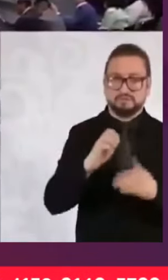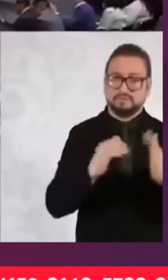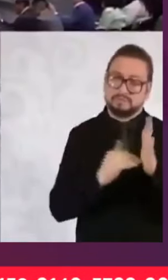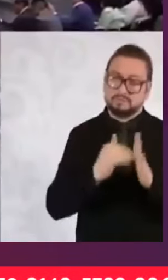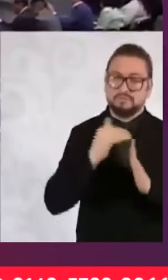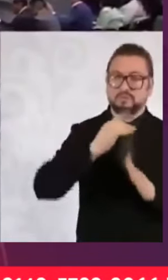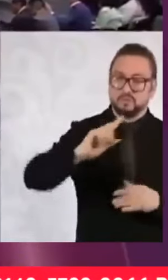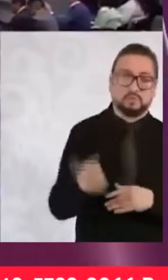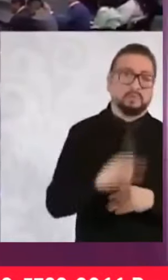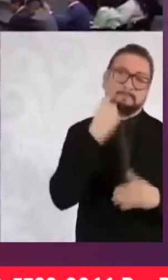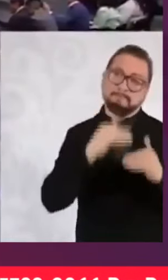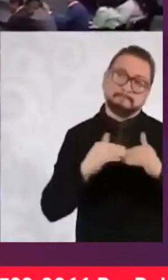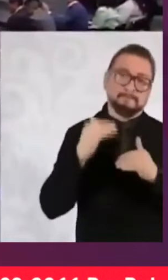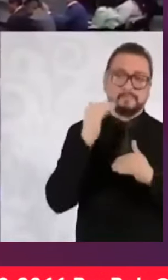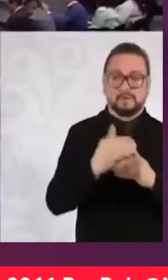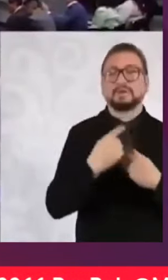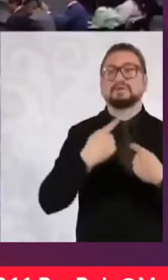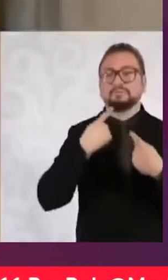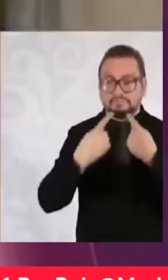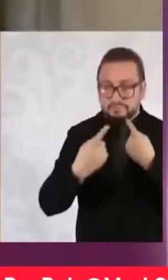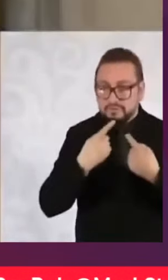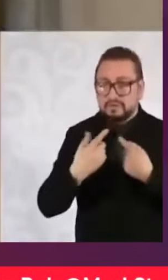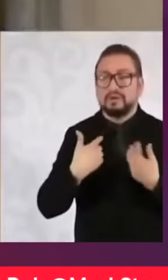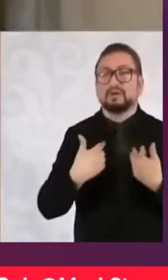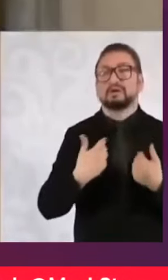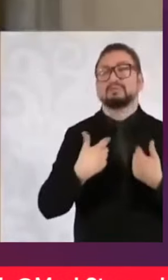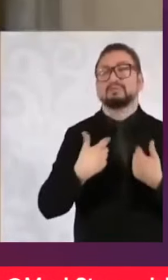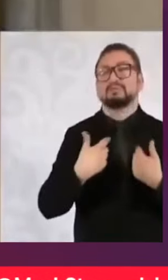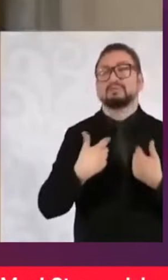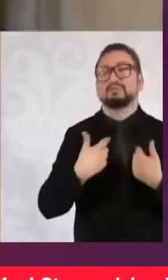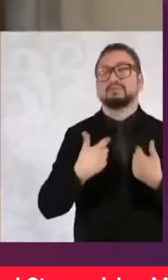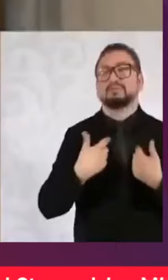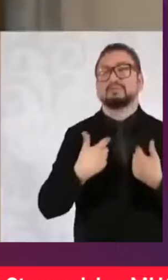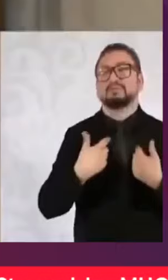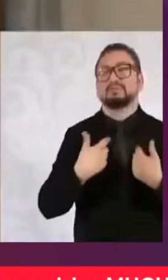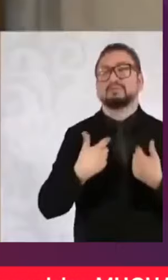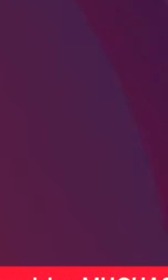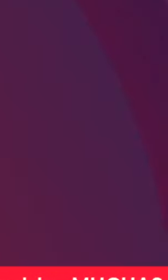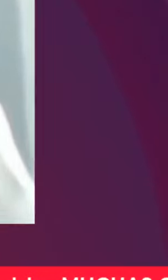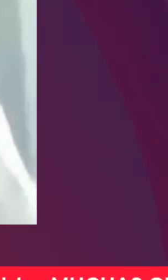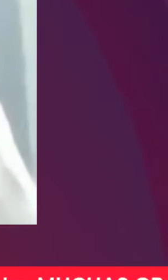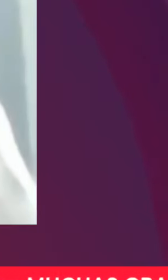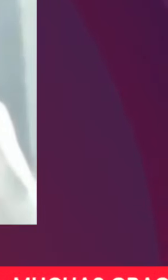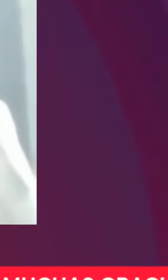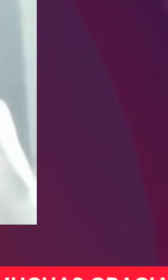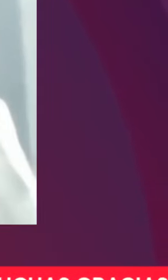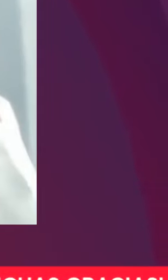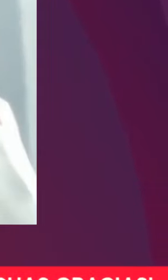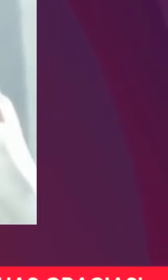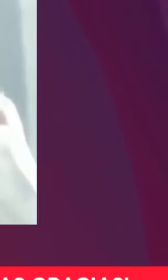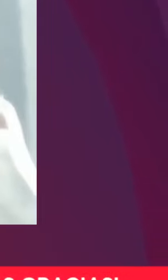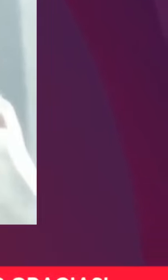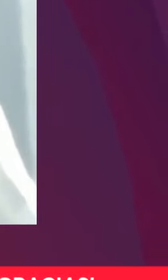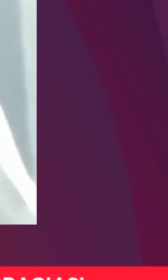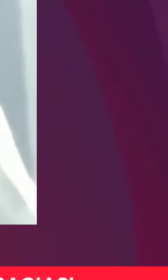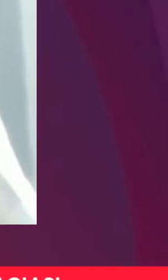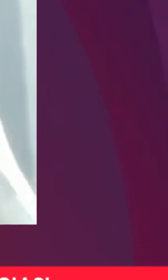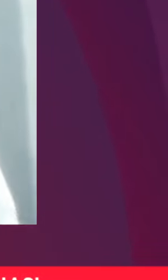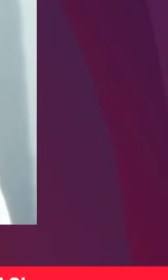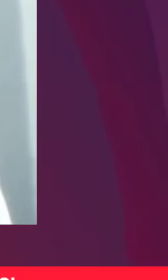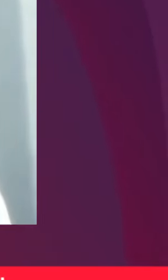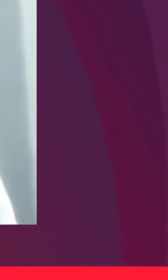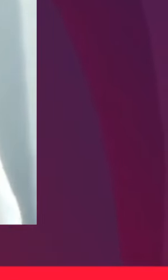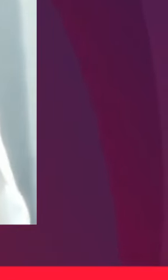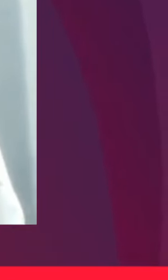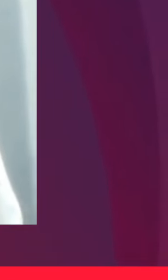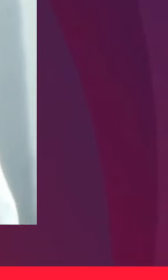fue una muy buena diálogo que también se traduce en inversiones. sí, yo los quiero ver primero, Marcelo. Quiero que se concreten, porque